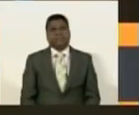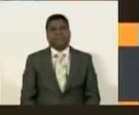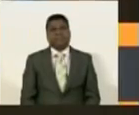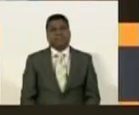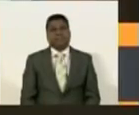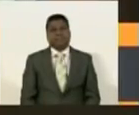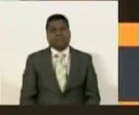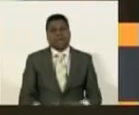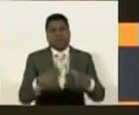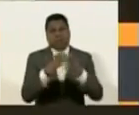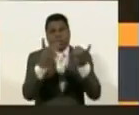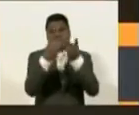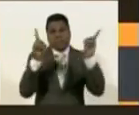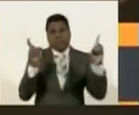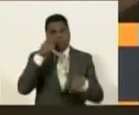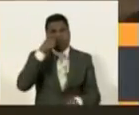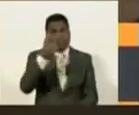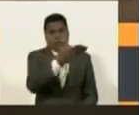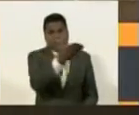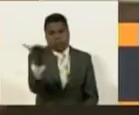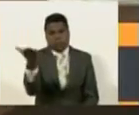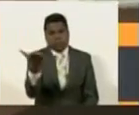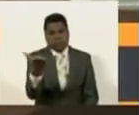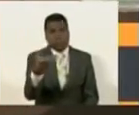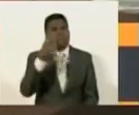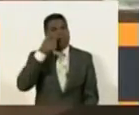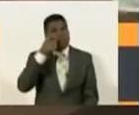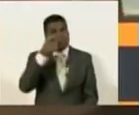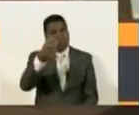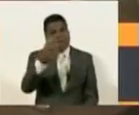Soberanía popular, soberanía del pueblo.